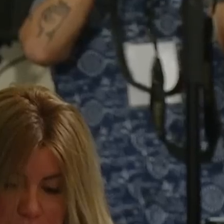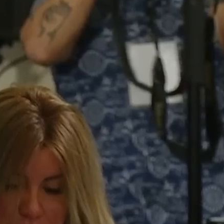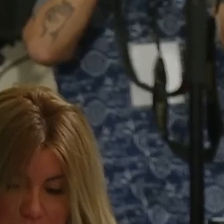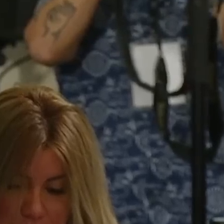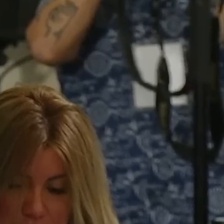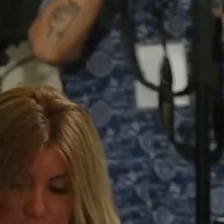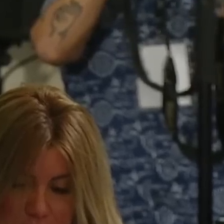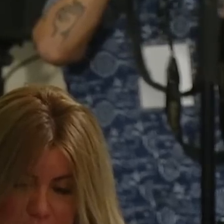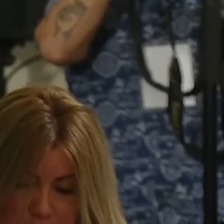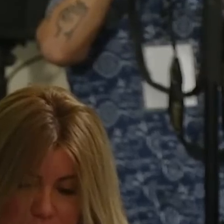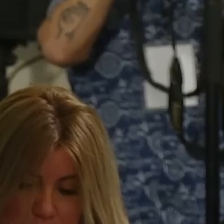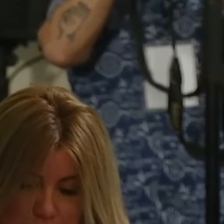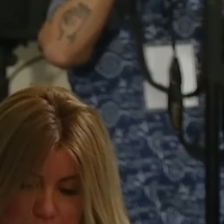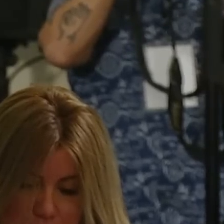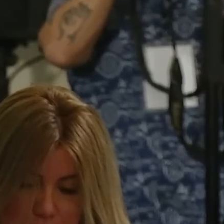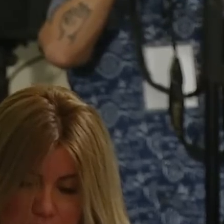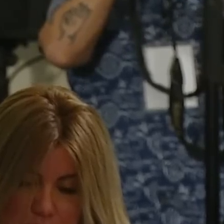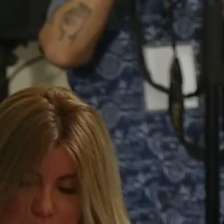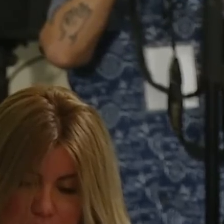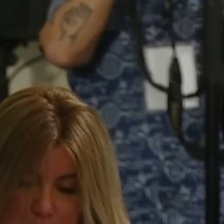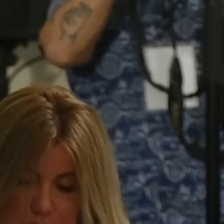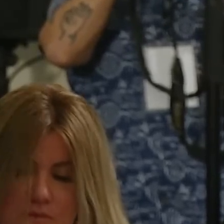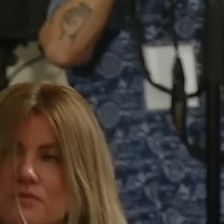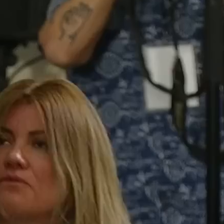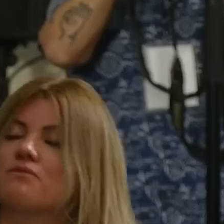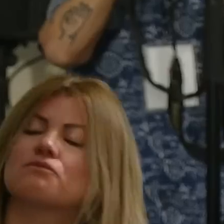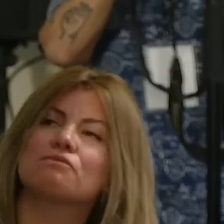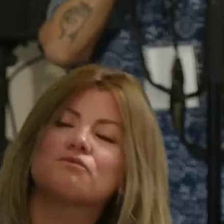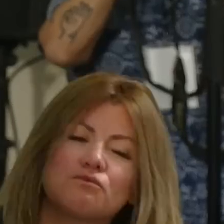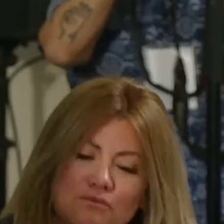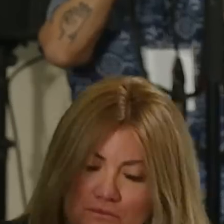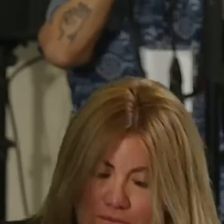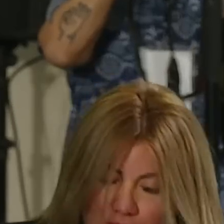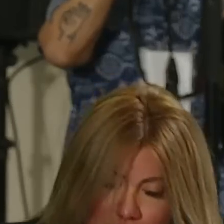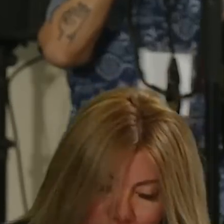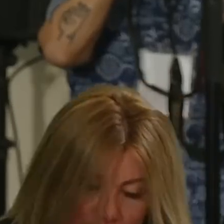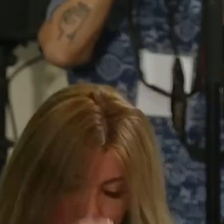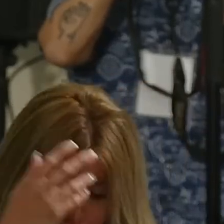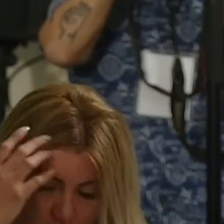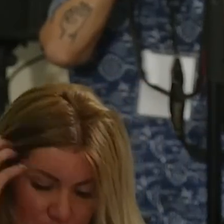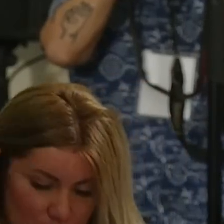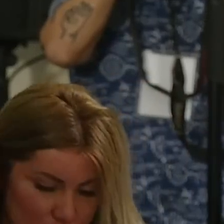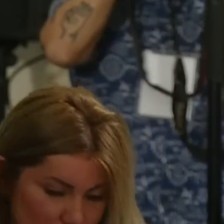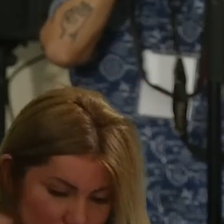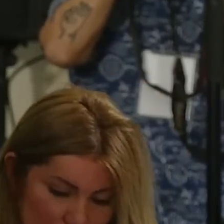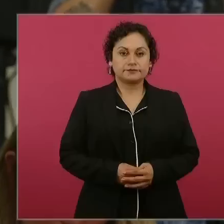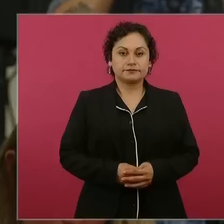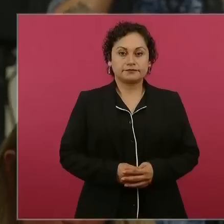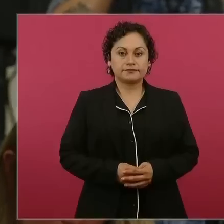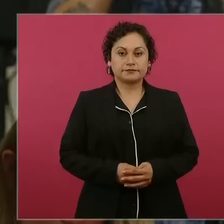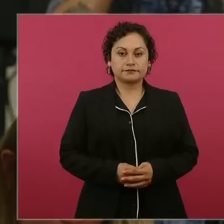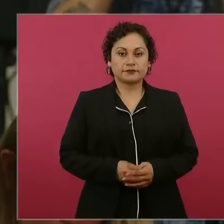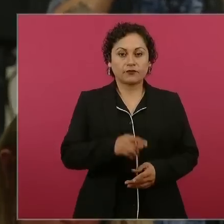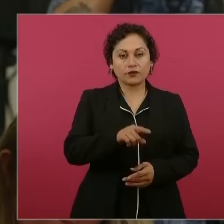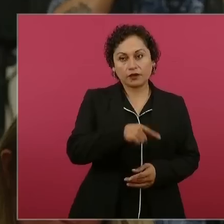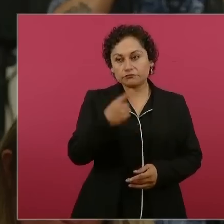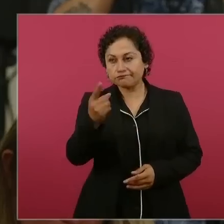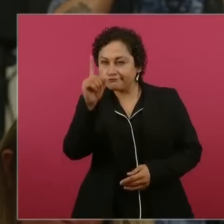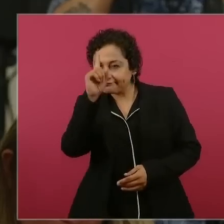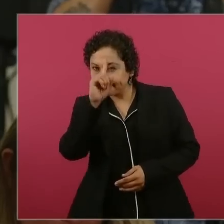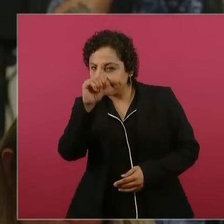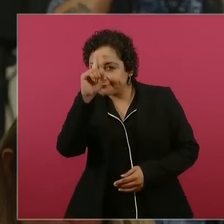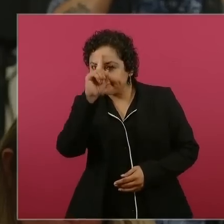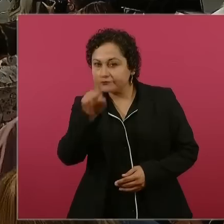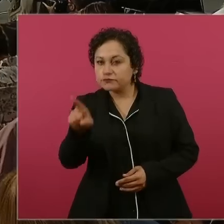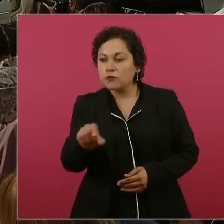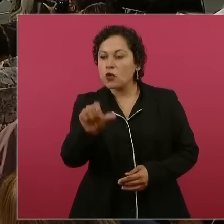Morena, presidente? Y si no es así, ¿qué recomendaciones haría usted si llegara en este caso no Morena, sino otros